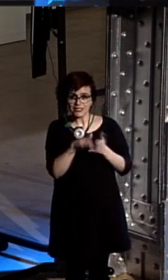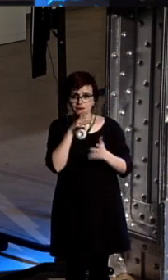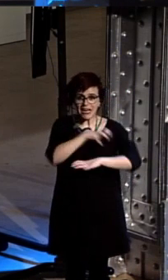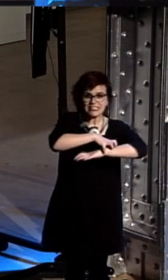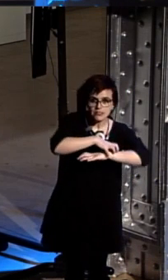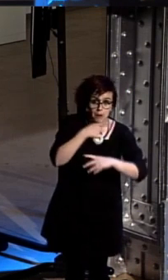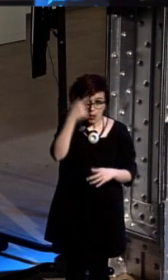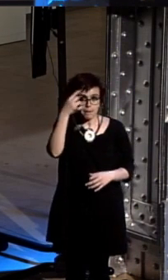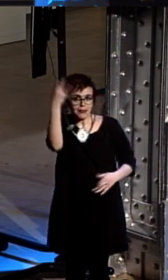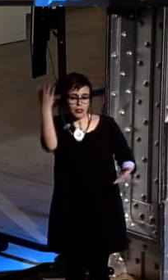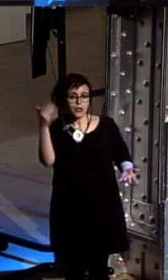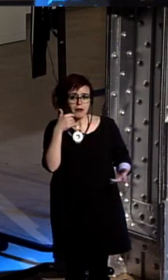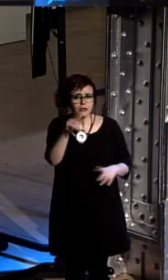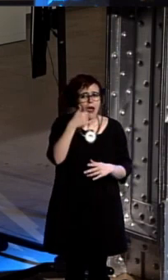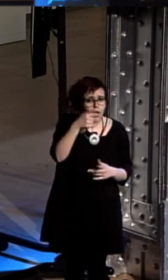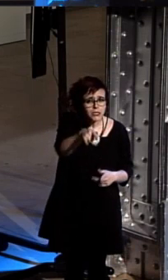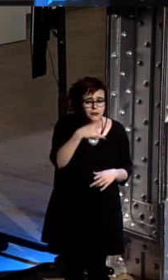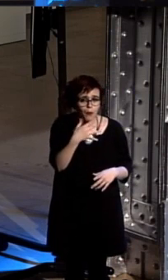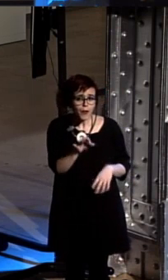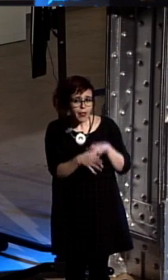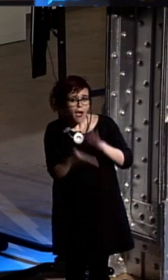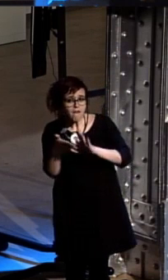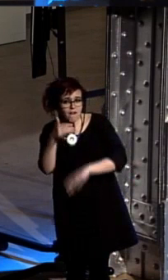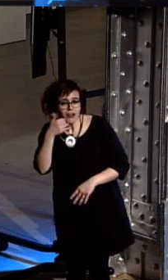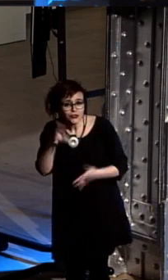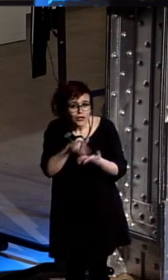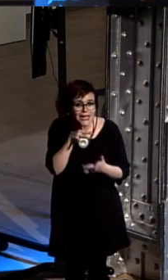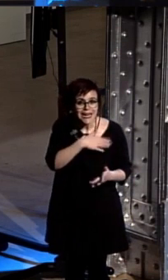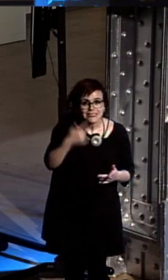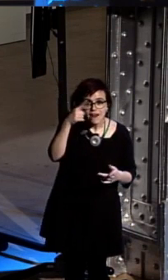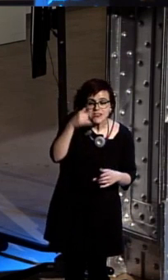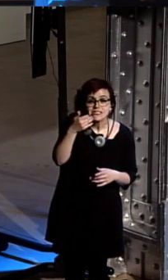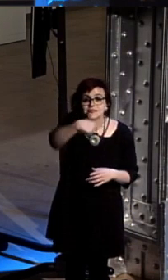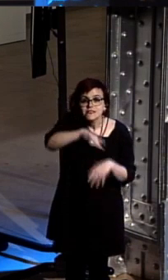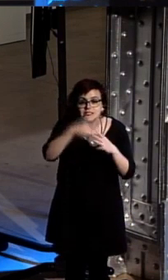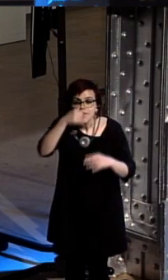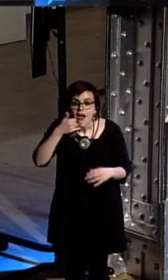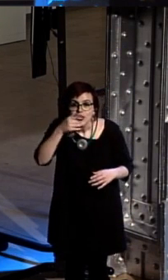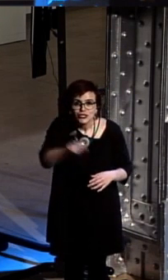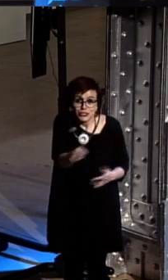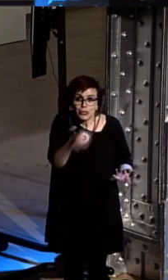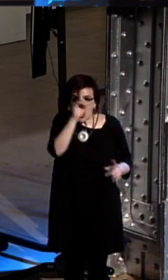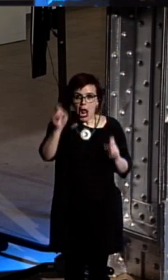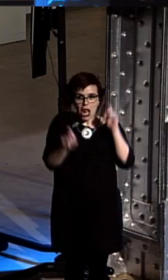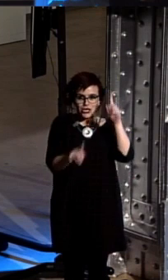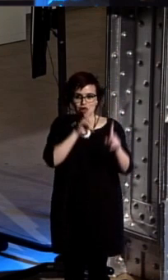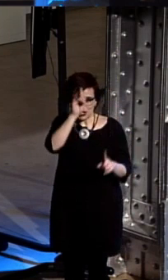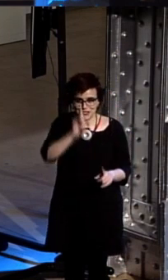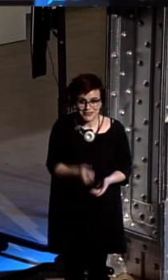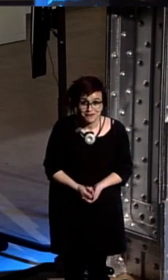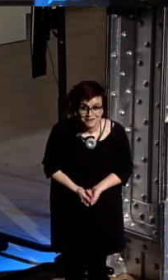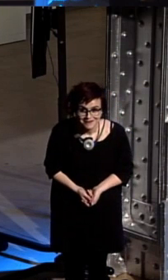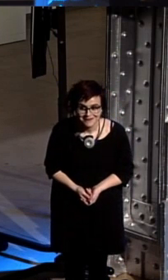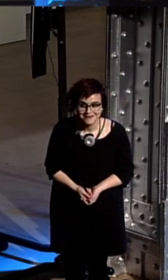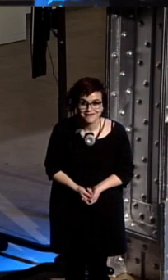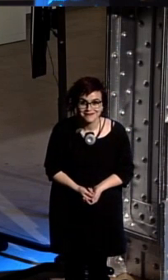probablemente me estoy inventando, pero... No, es que hay startups que van por esa dirección. Por eso quería ver si vosotros sabéis algo, hasta qué punto, cuándo creéis que eso sería más o